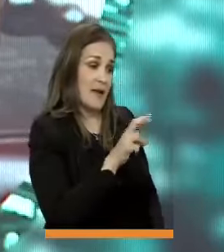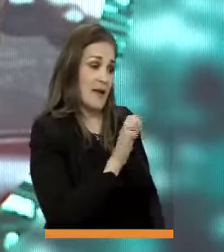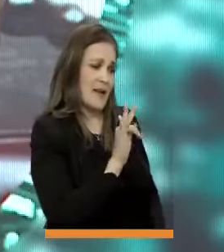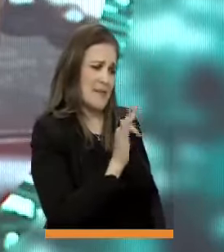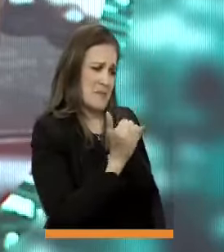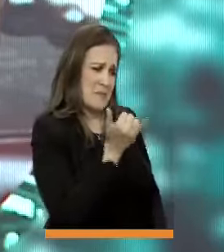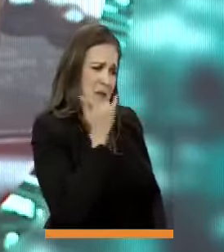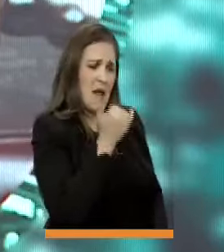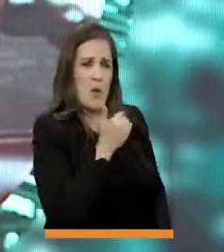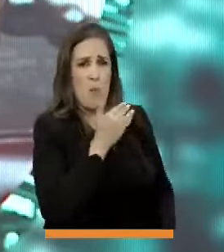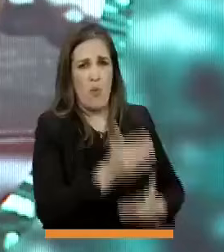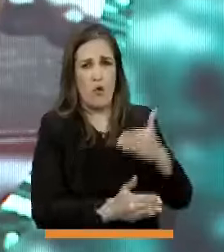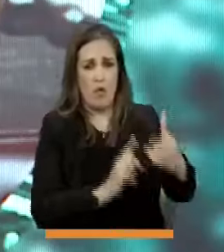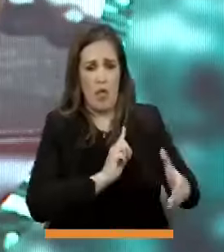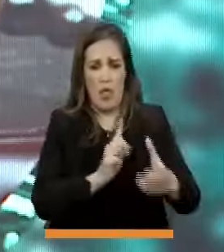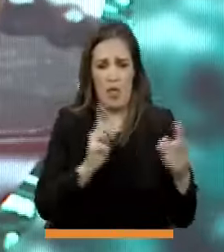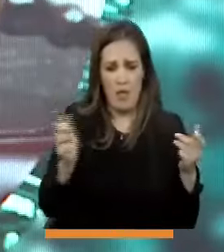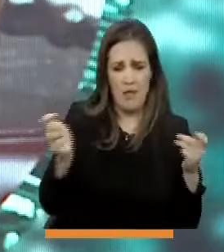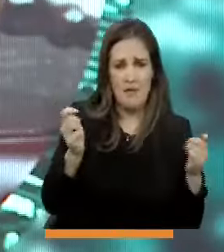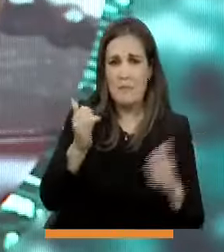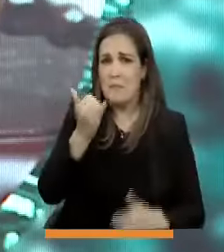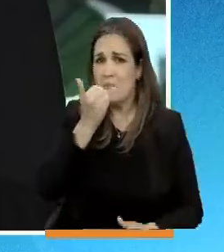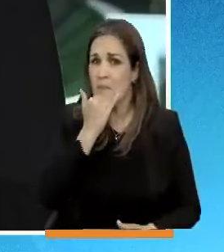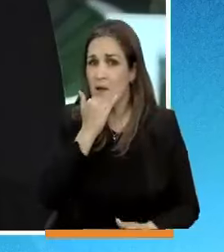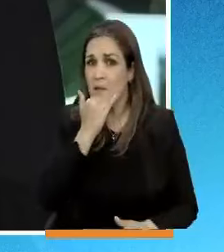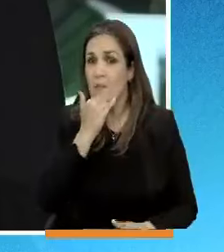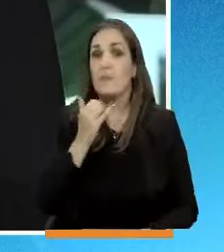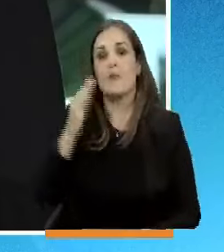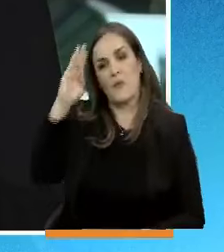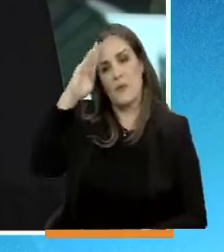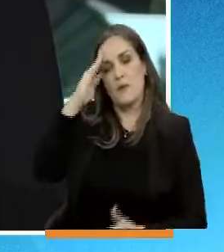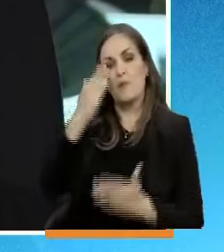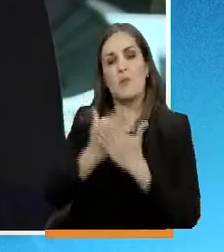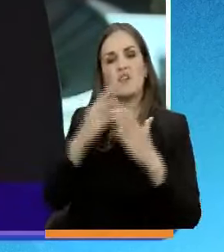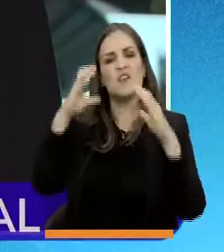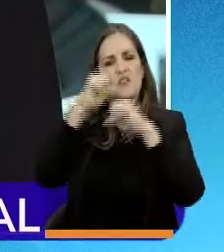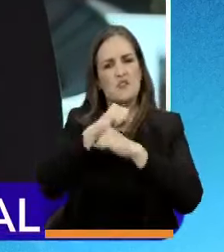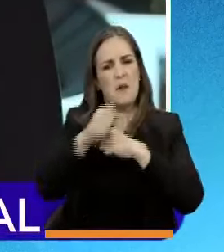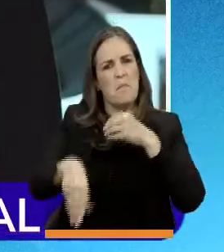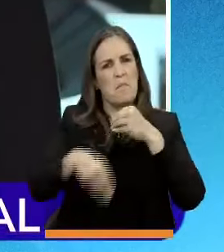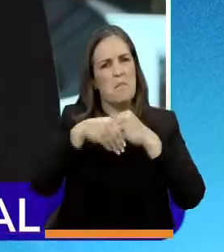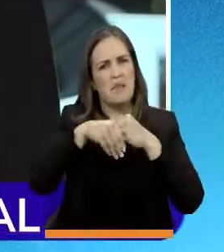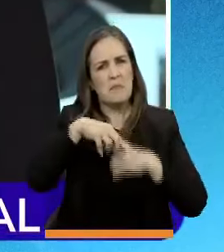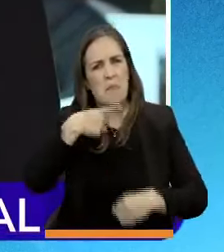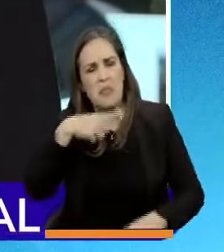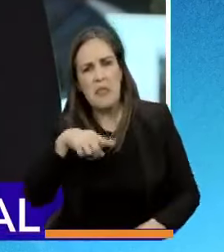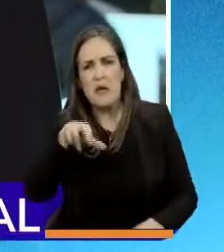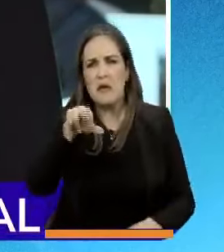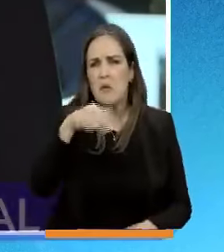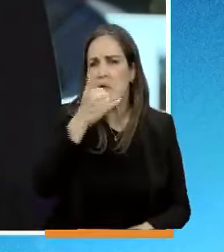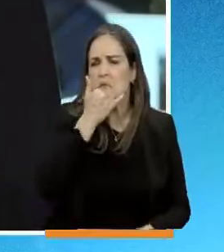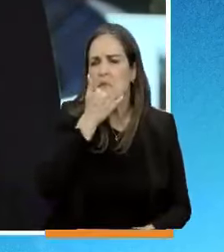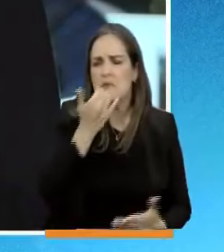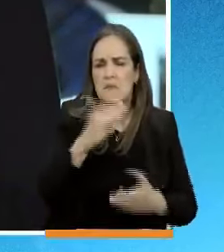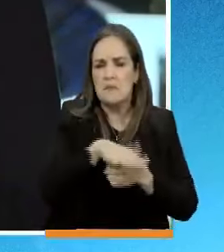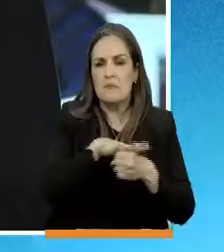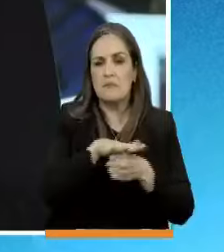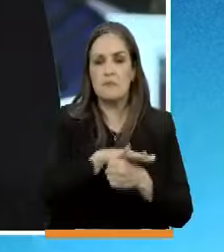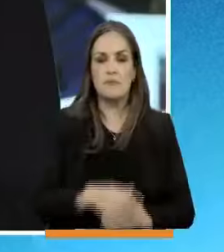irregularidades en el proceso liquidatorio. Gilberto Valencia, muy buenas noches. ¿Y qué otras irregularidades denunció el ente de control?